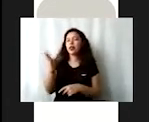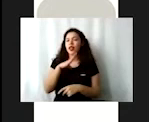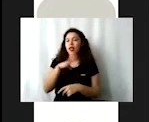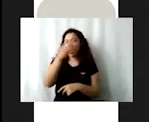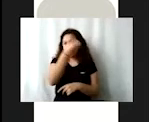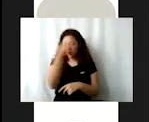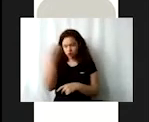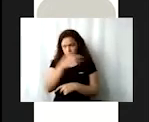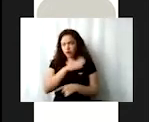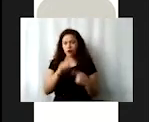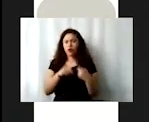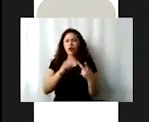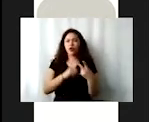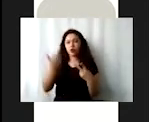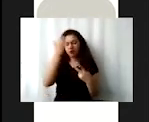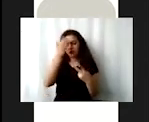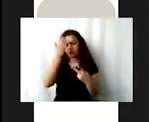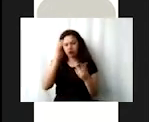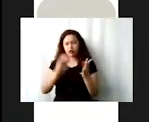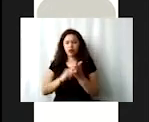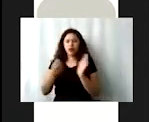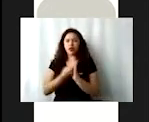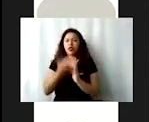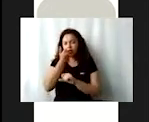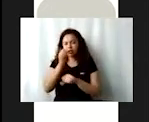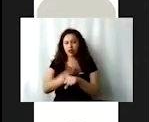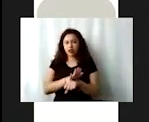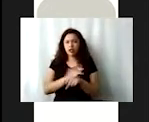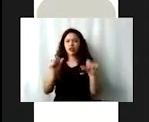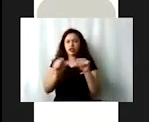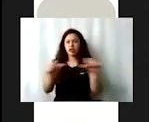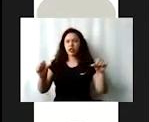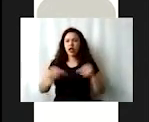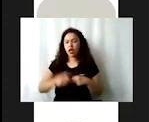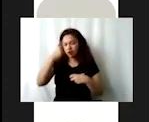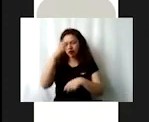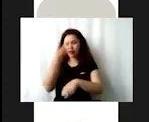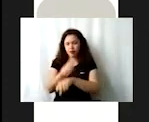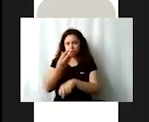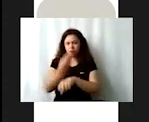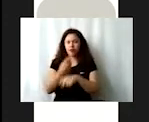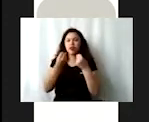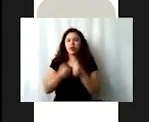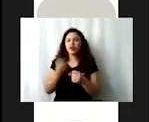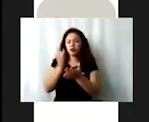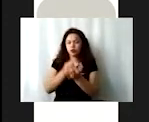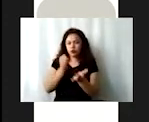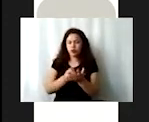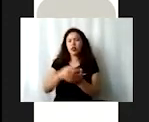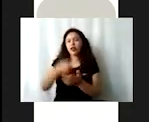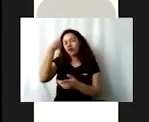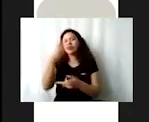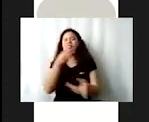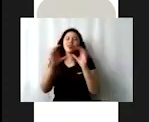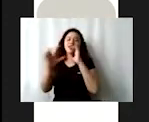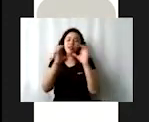organización, conocimientos técnicos y administrativos del área de mantenimiento, seguros e impuestos, facilidad de palabra y relaciones